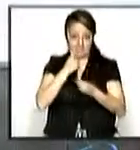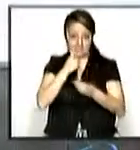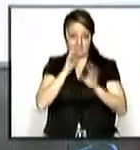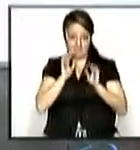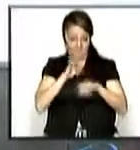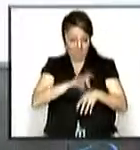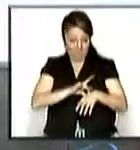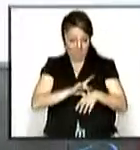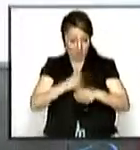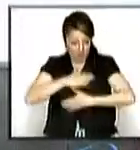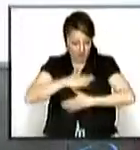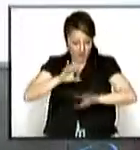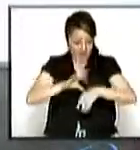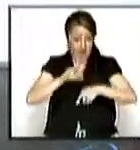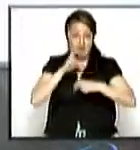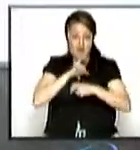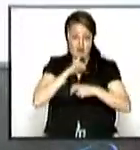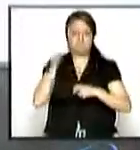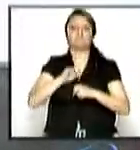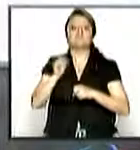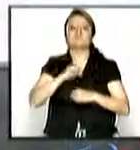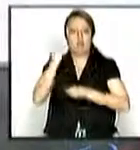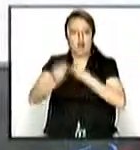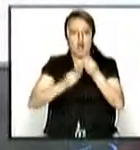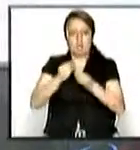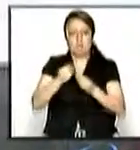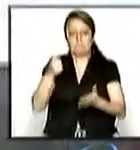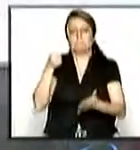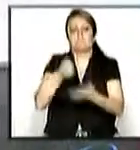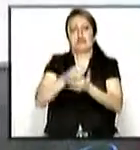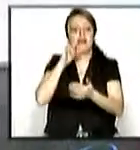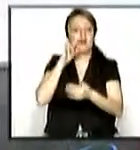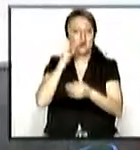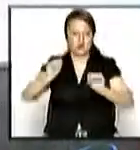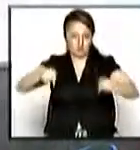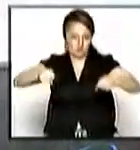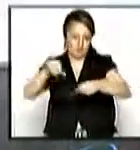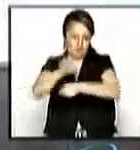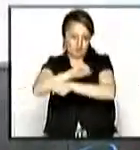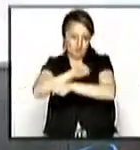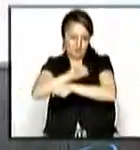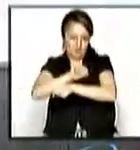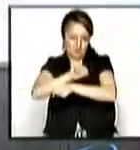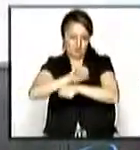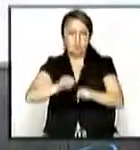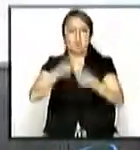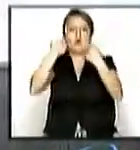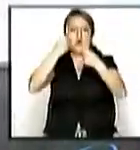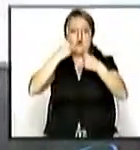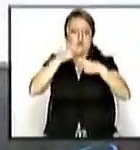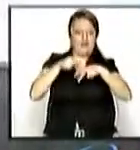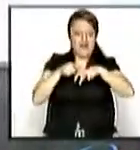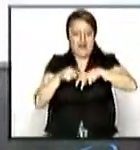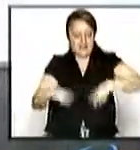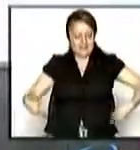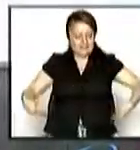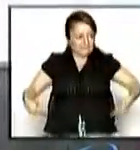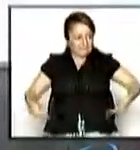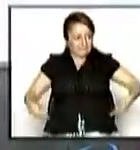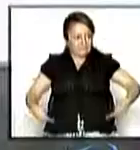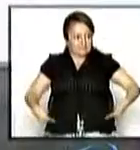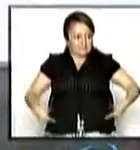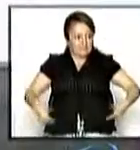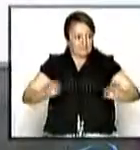Y es lo mismo que cuando ustedes tienen un accidente, vuelvo con el accidente de tránsito. Si usted se le fractura el fémur o se le fractura la tibia del